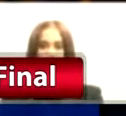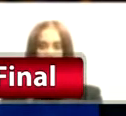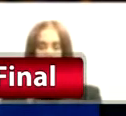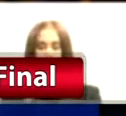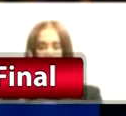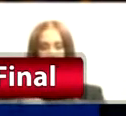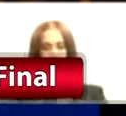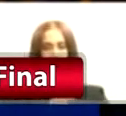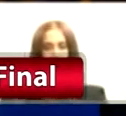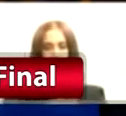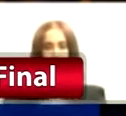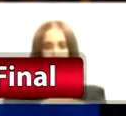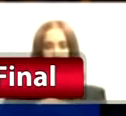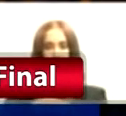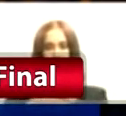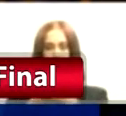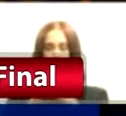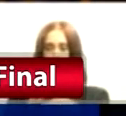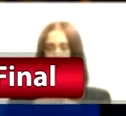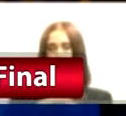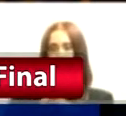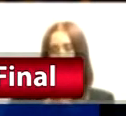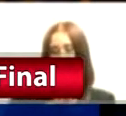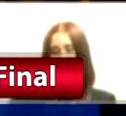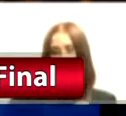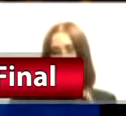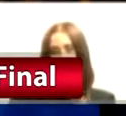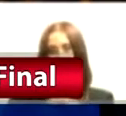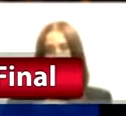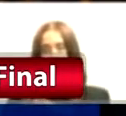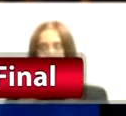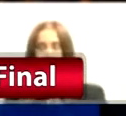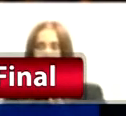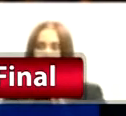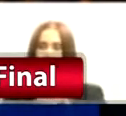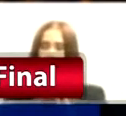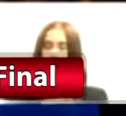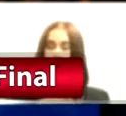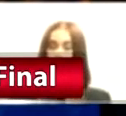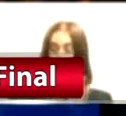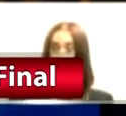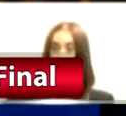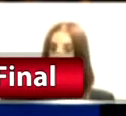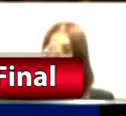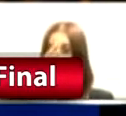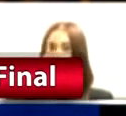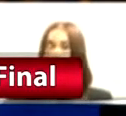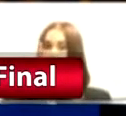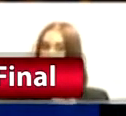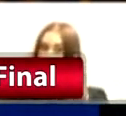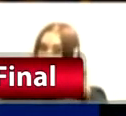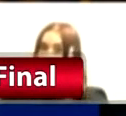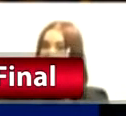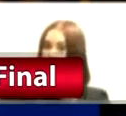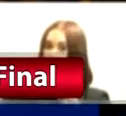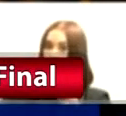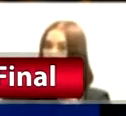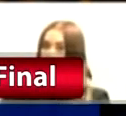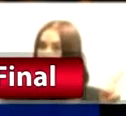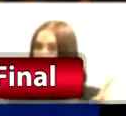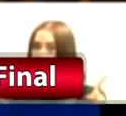rezagados. Las naciones de renta media como la República Dominicana enfrentan un reto particular porque si bien su economía